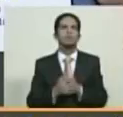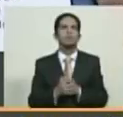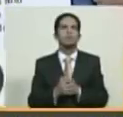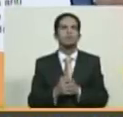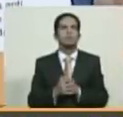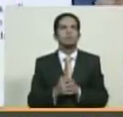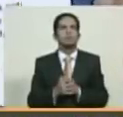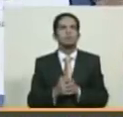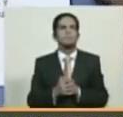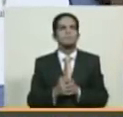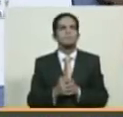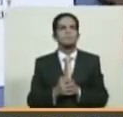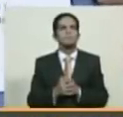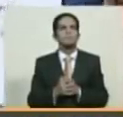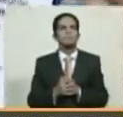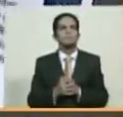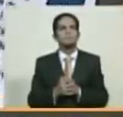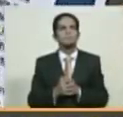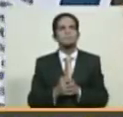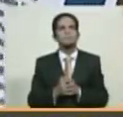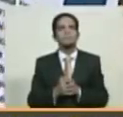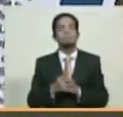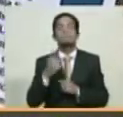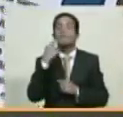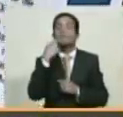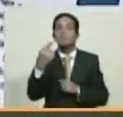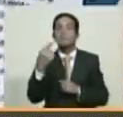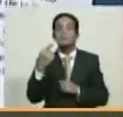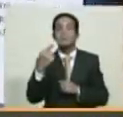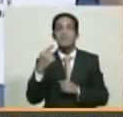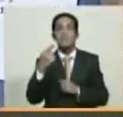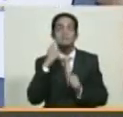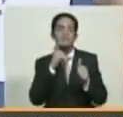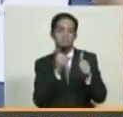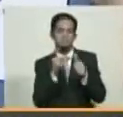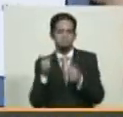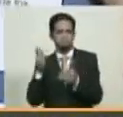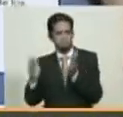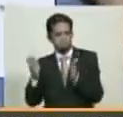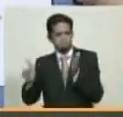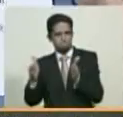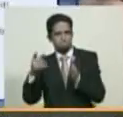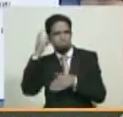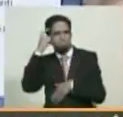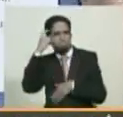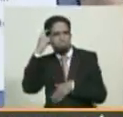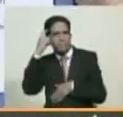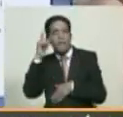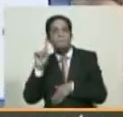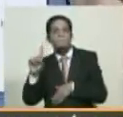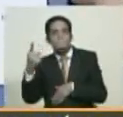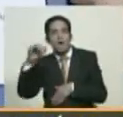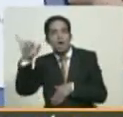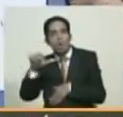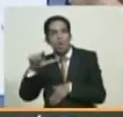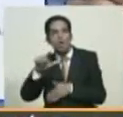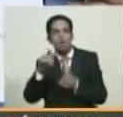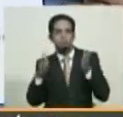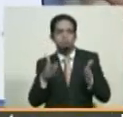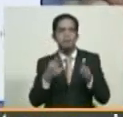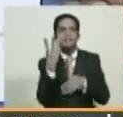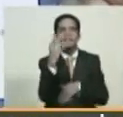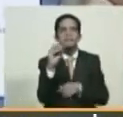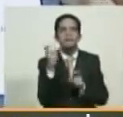Suramérica, 68 tweets. Estamos hablando entre el 1 de julio y el 30 de agosto. Perú, 42